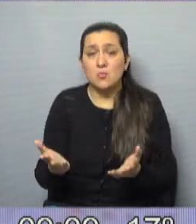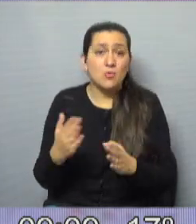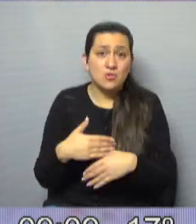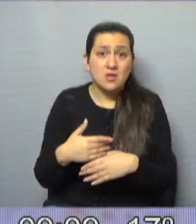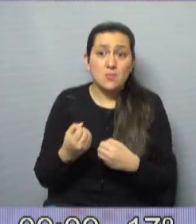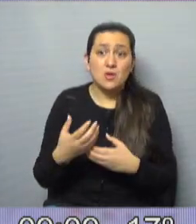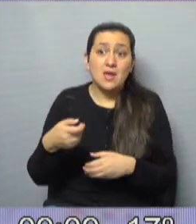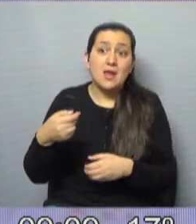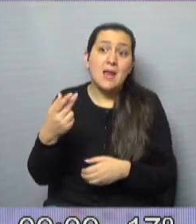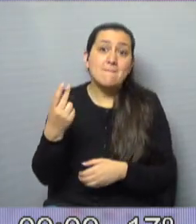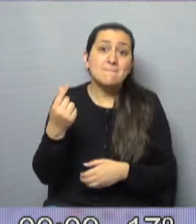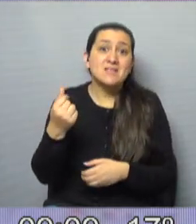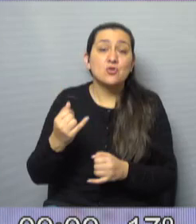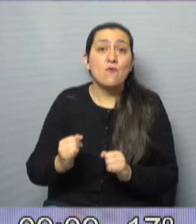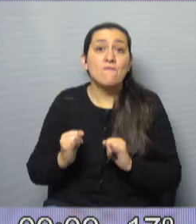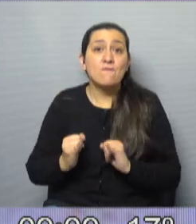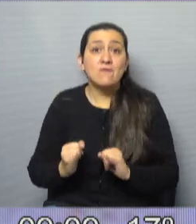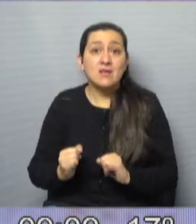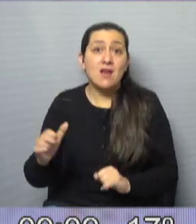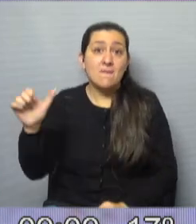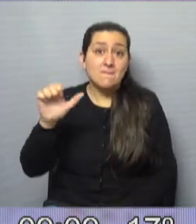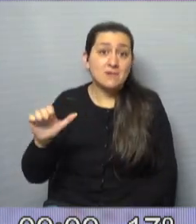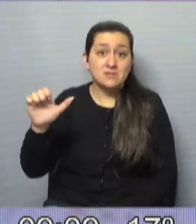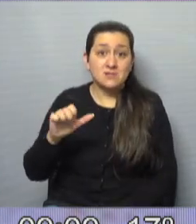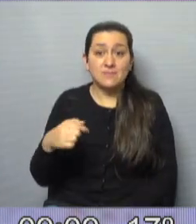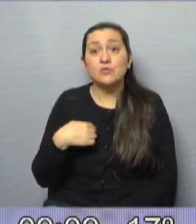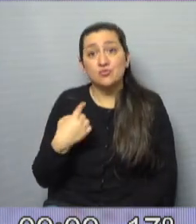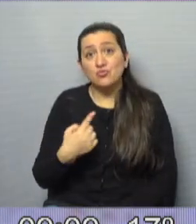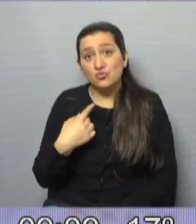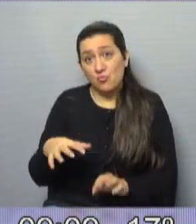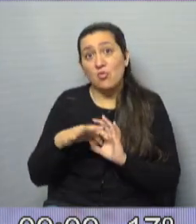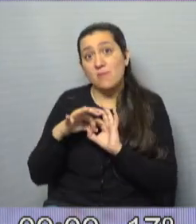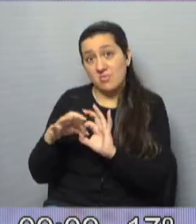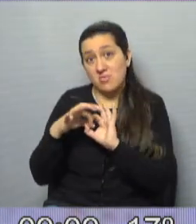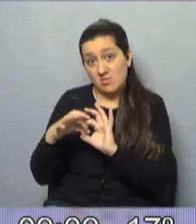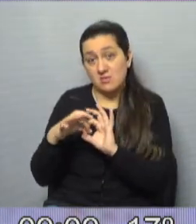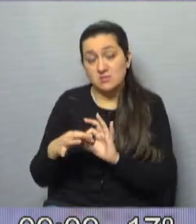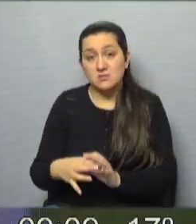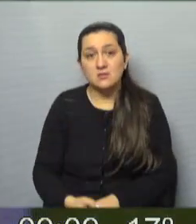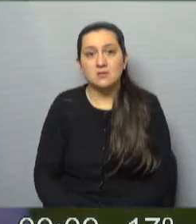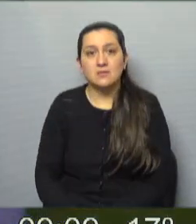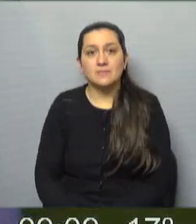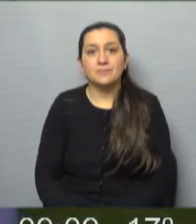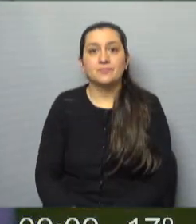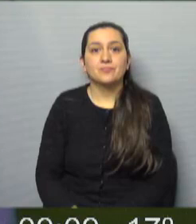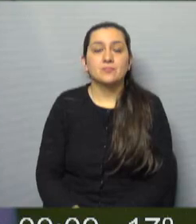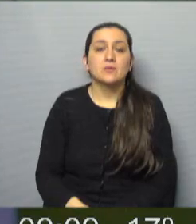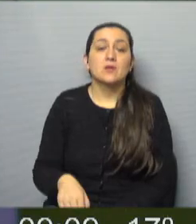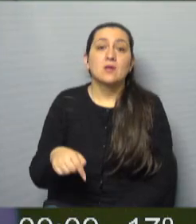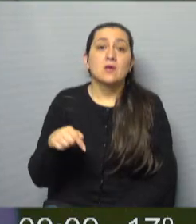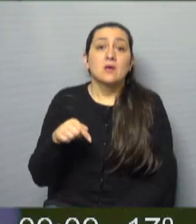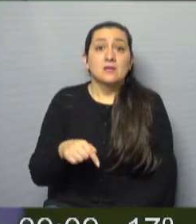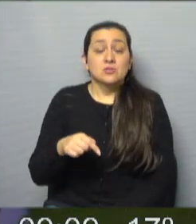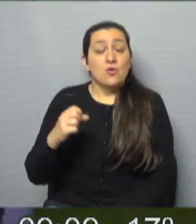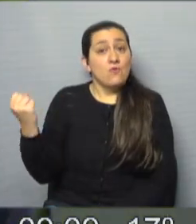posibilidad. Todos nos lo dan digerido. Por lo tanto, tenemos dependencia. Y eso para ustedes sería una cuestión clave para definir la autonomía.